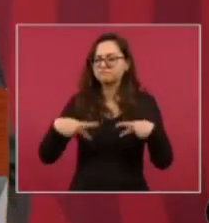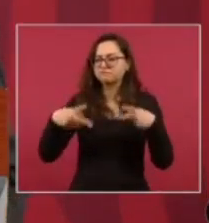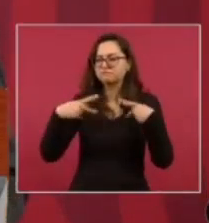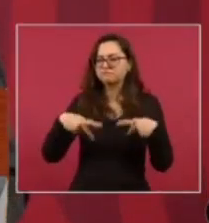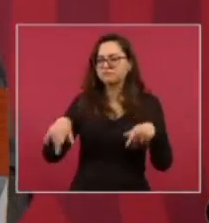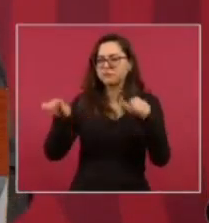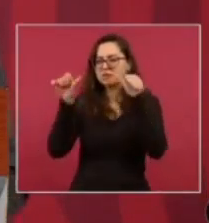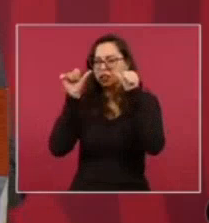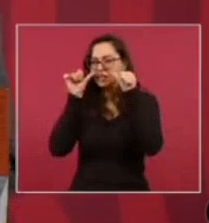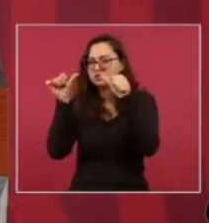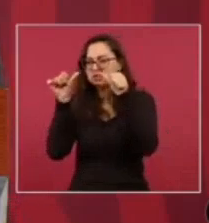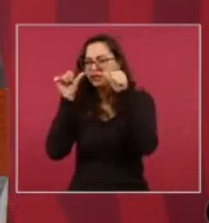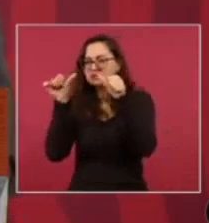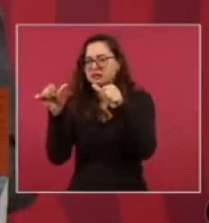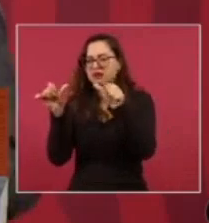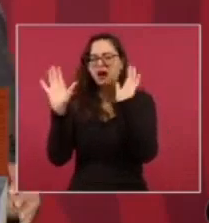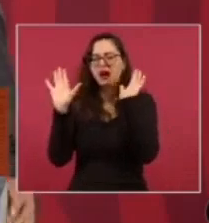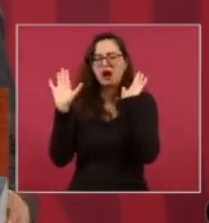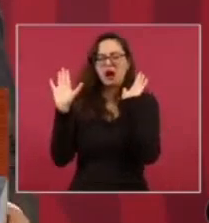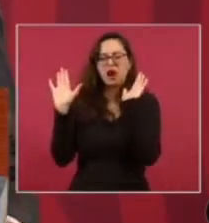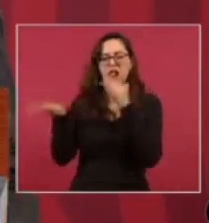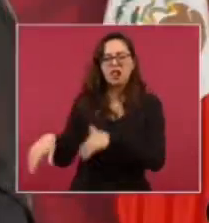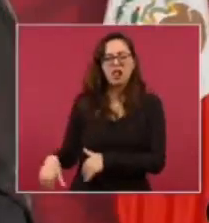a saber diferenciar